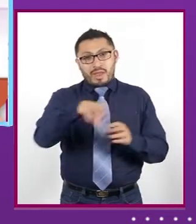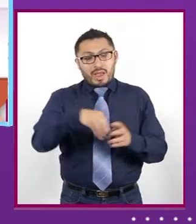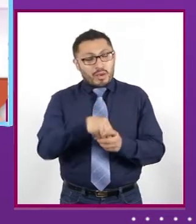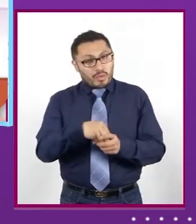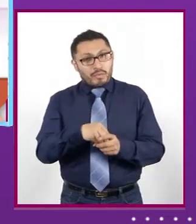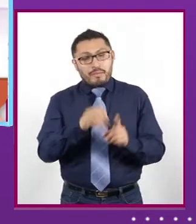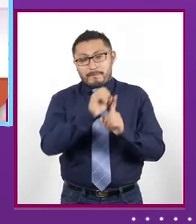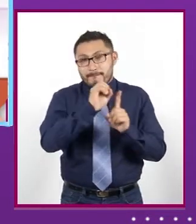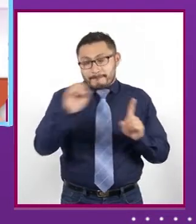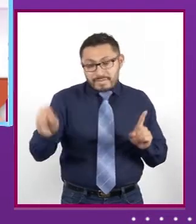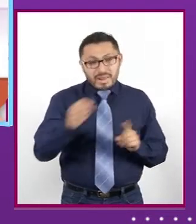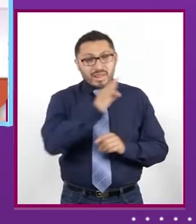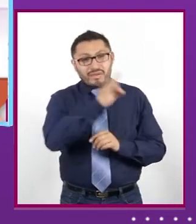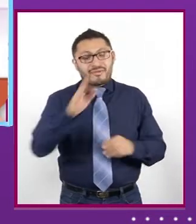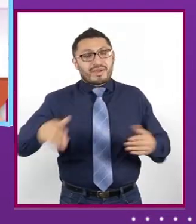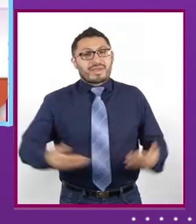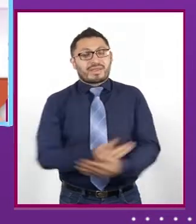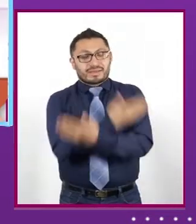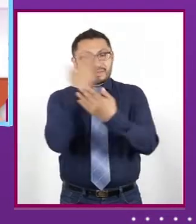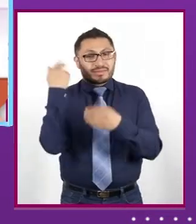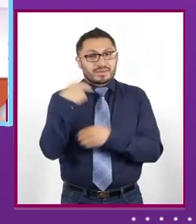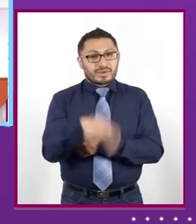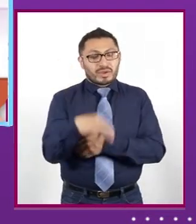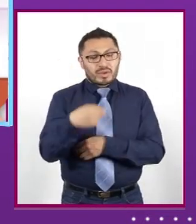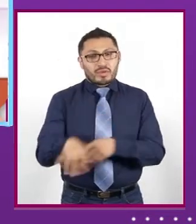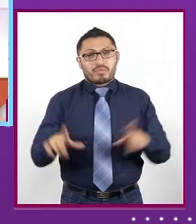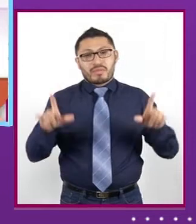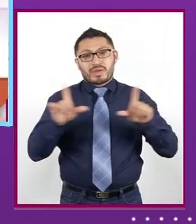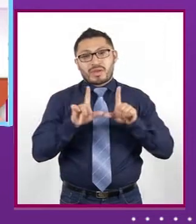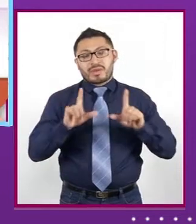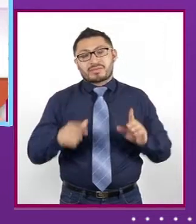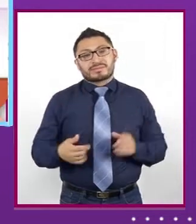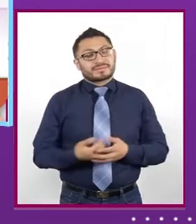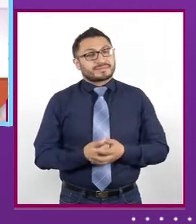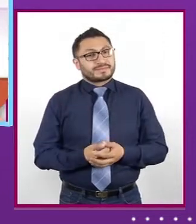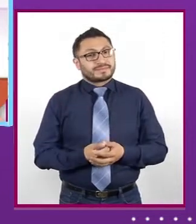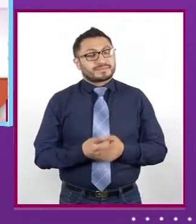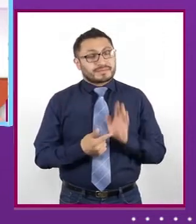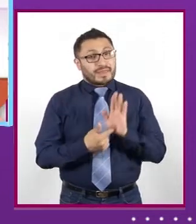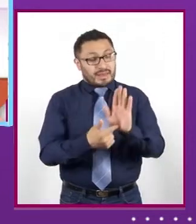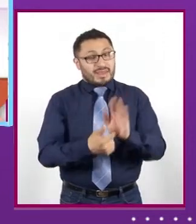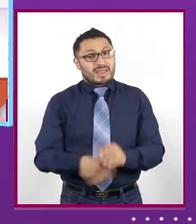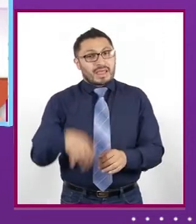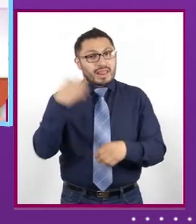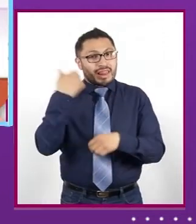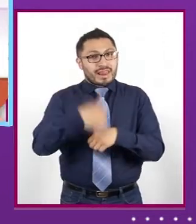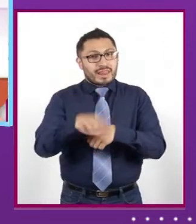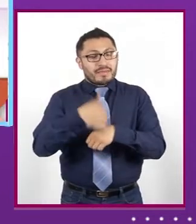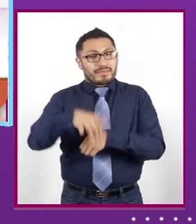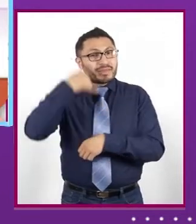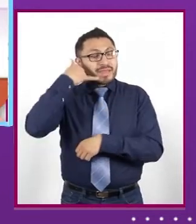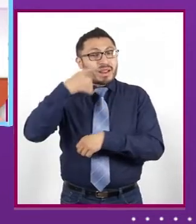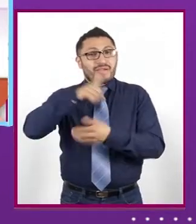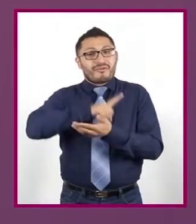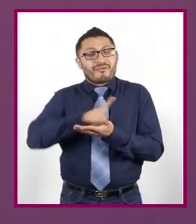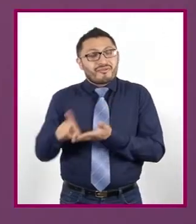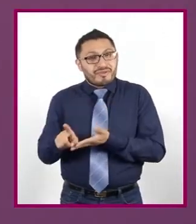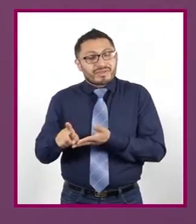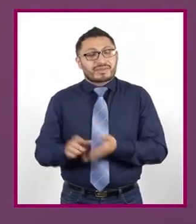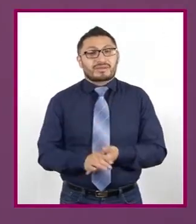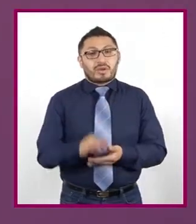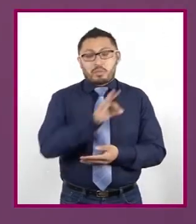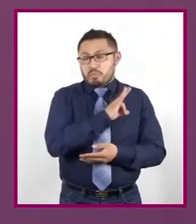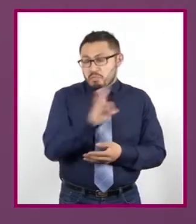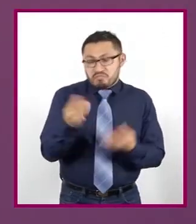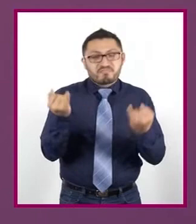de nacimiento, número de credencial presentada, número telefónico, dirección. Puede